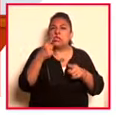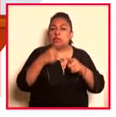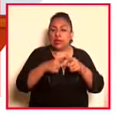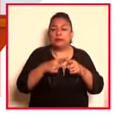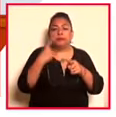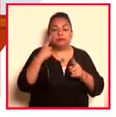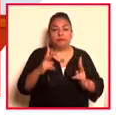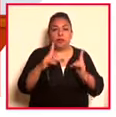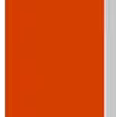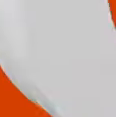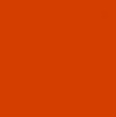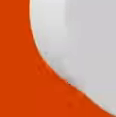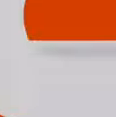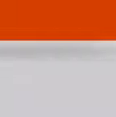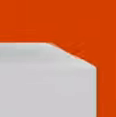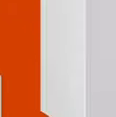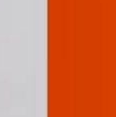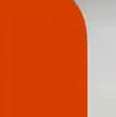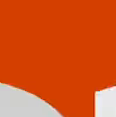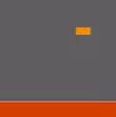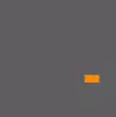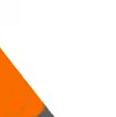en Enfoques.